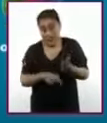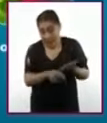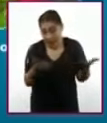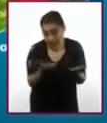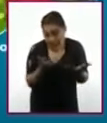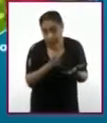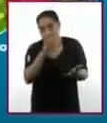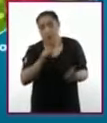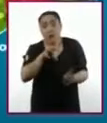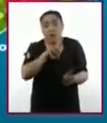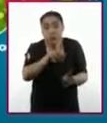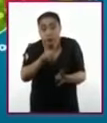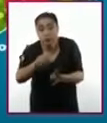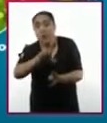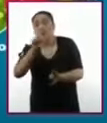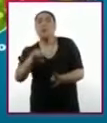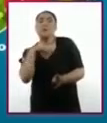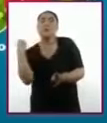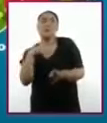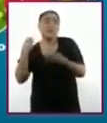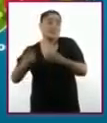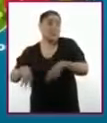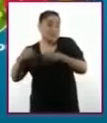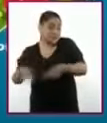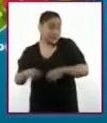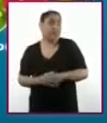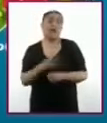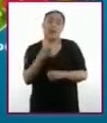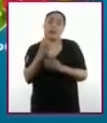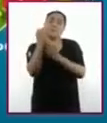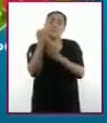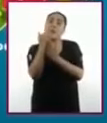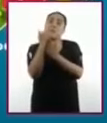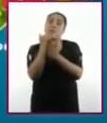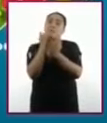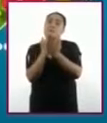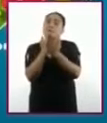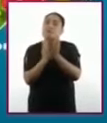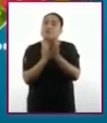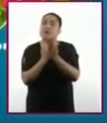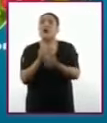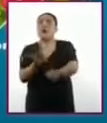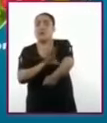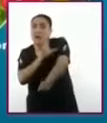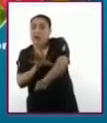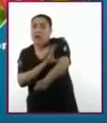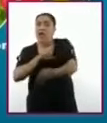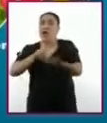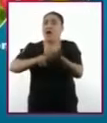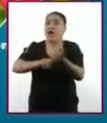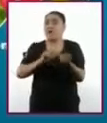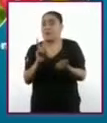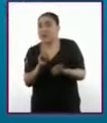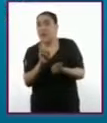y descomponedores. Y en ese orden va disminuyendo la cantidad de materia, energía y de